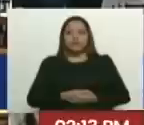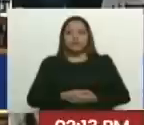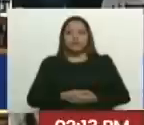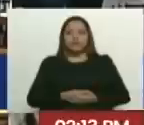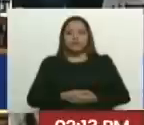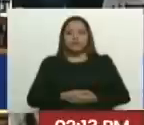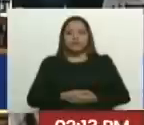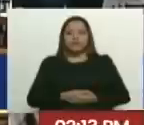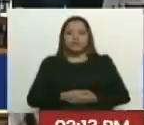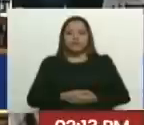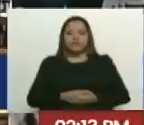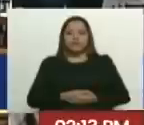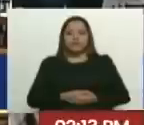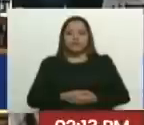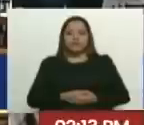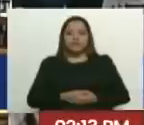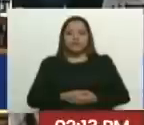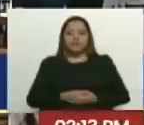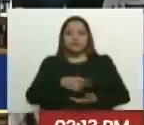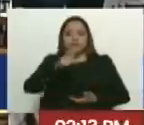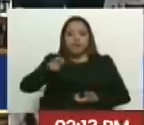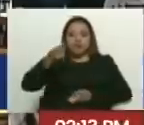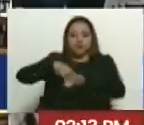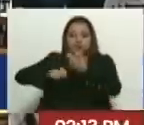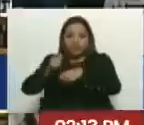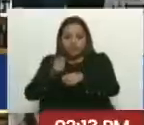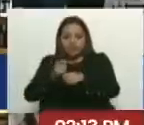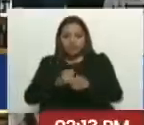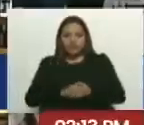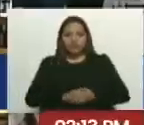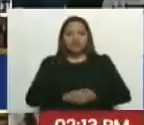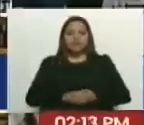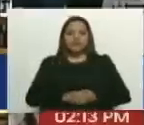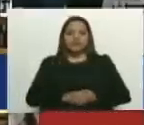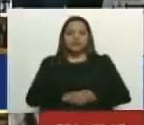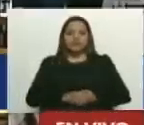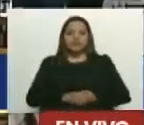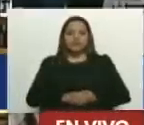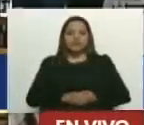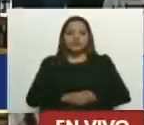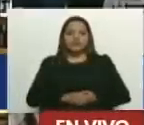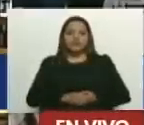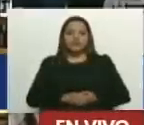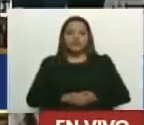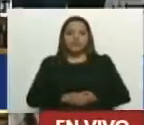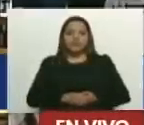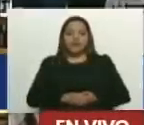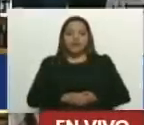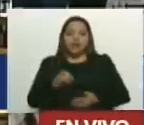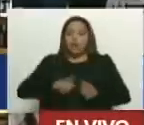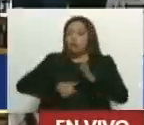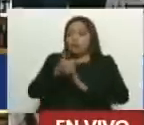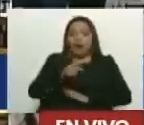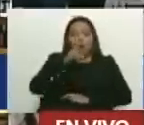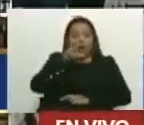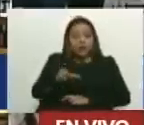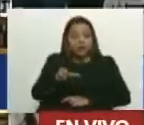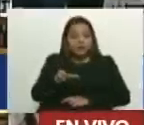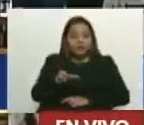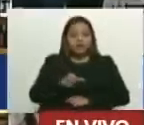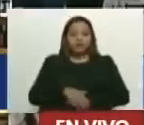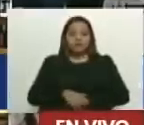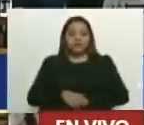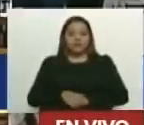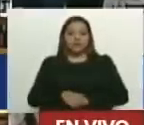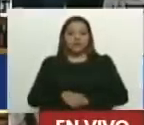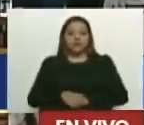suicidarse, comerciantes. Es decir, y la gota que rebasó el vaso fue nada más y nada